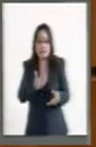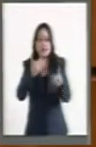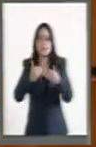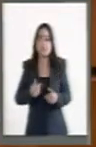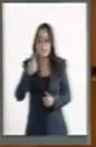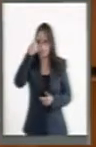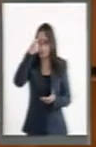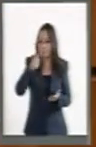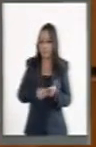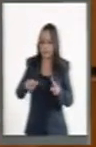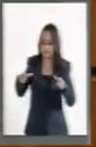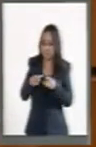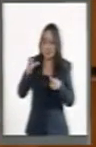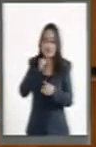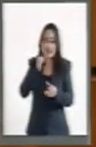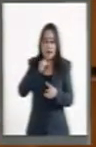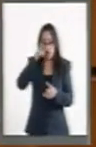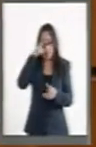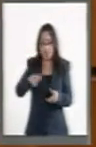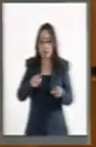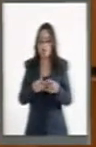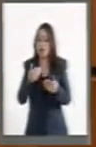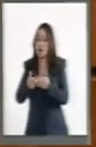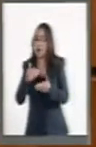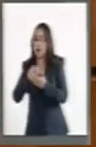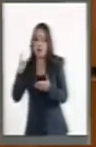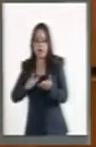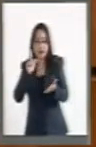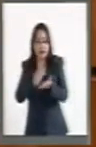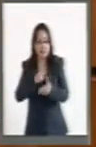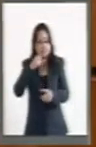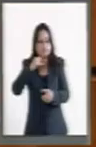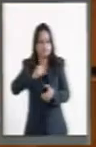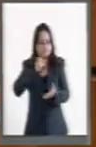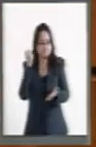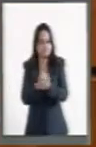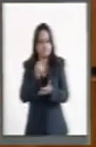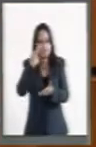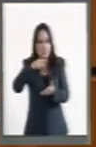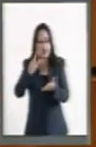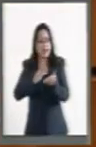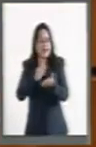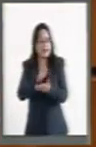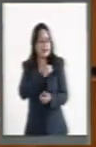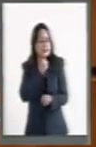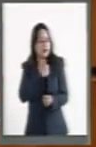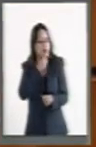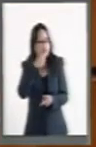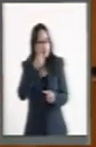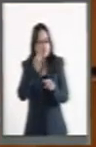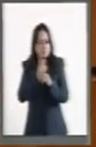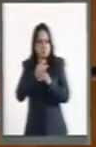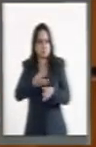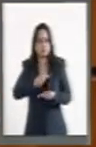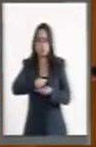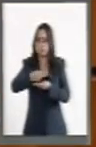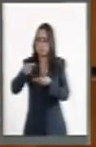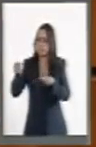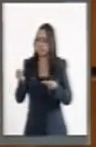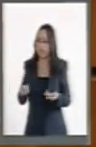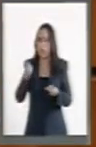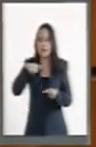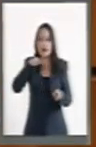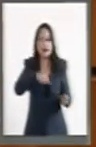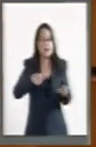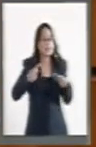legislativo, como lo que se aprueba el día de hoy, las modificaciones a la Ley General de Salud para proveer información, para darle